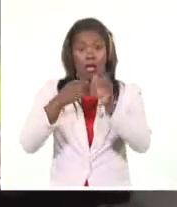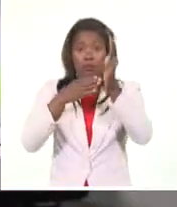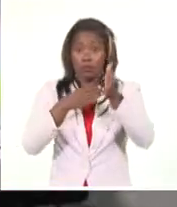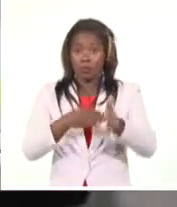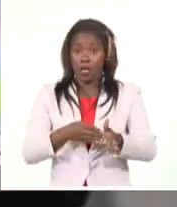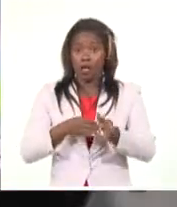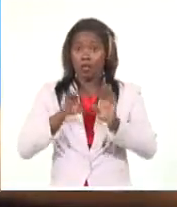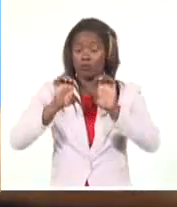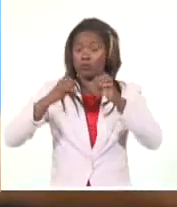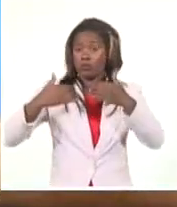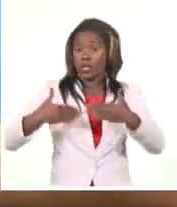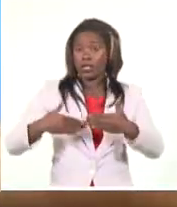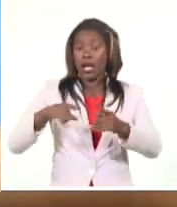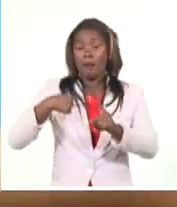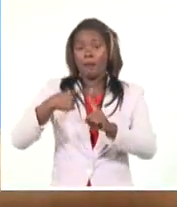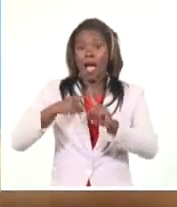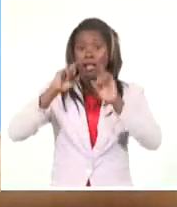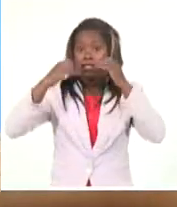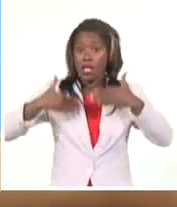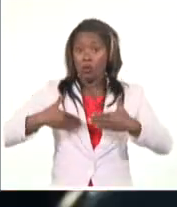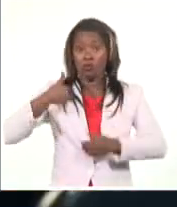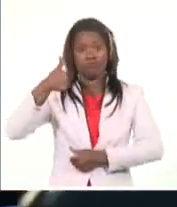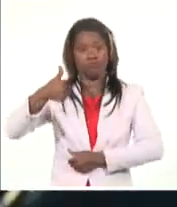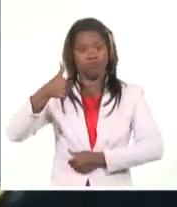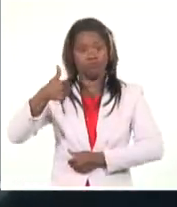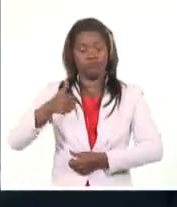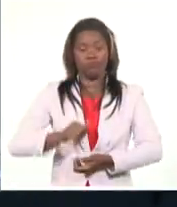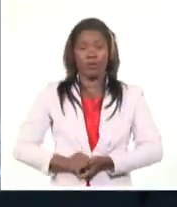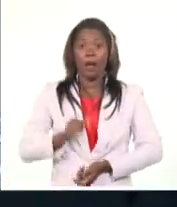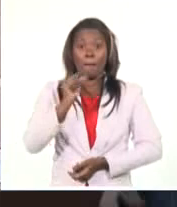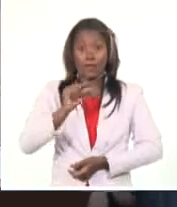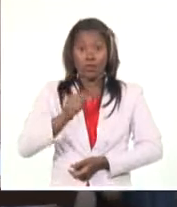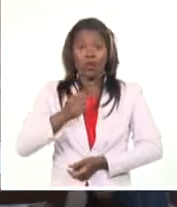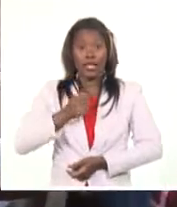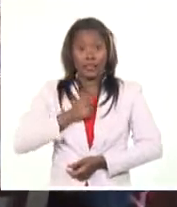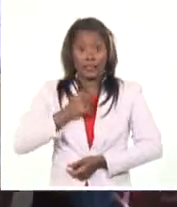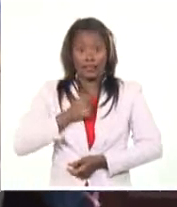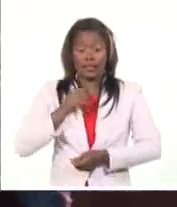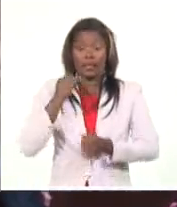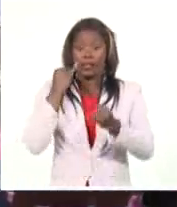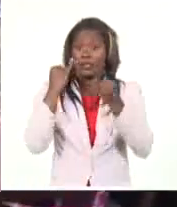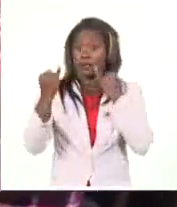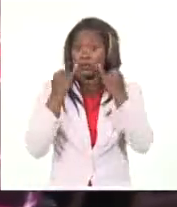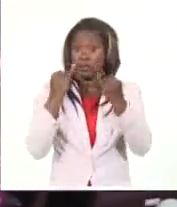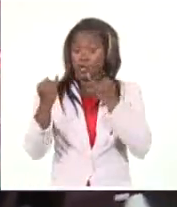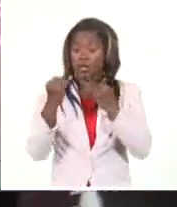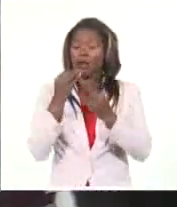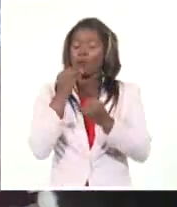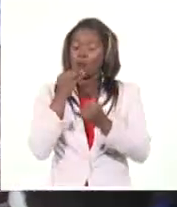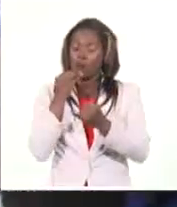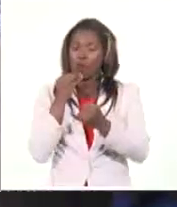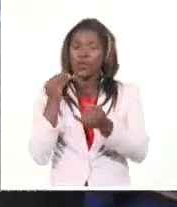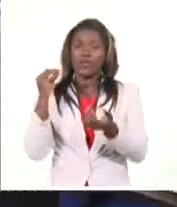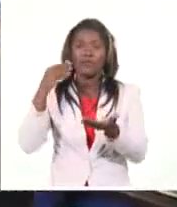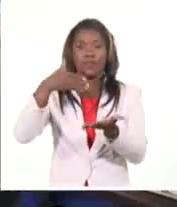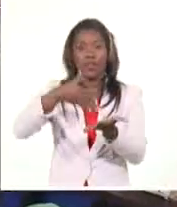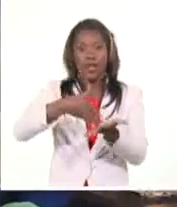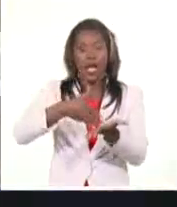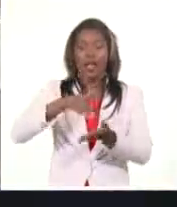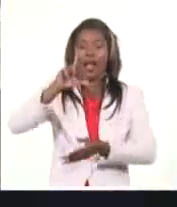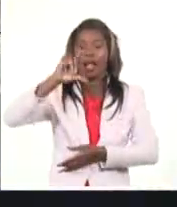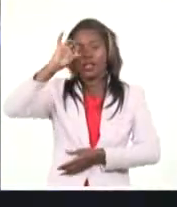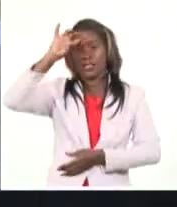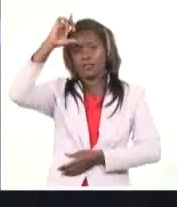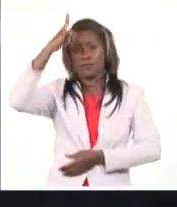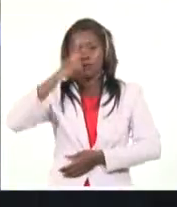interesados pueden acudir al Centro de Altos Estudios, sito en Autopista de la Novia del Mediodía y Carretera del Morao, Valle Grande, La Lisa,